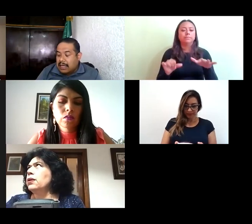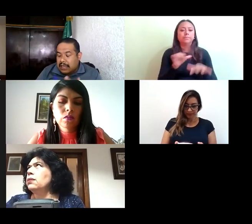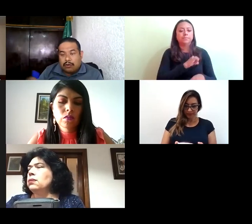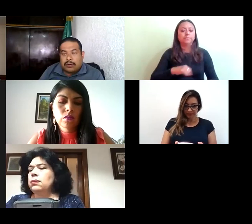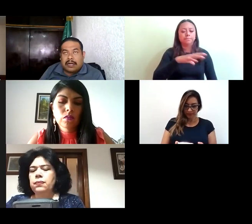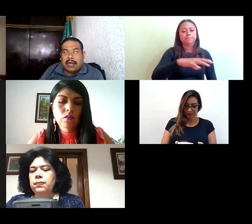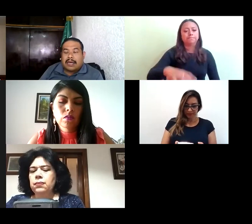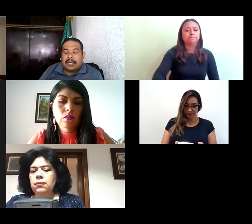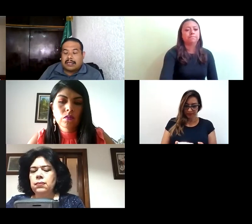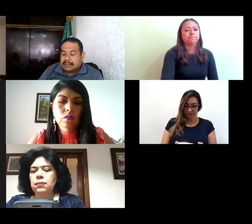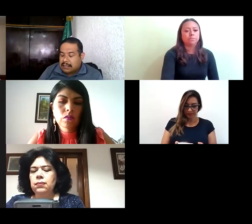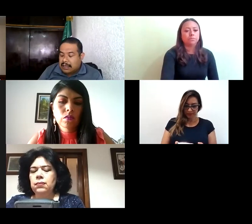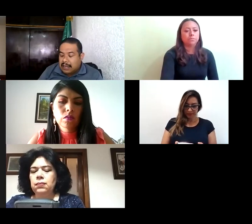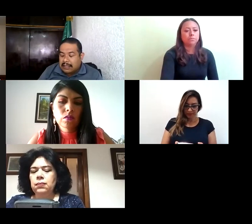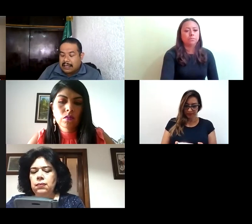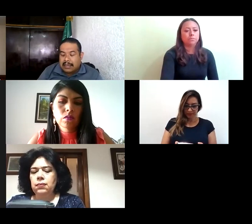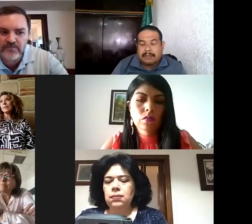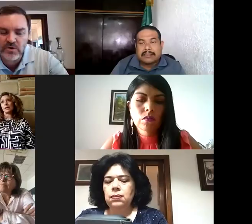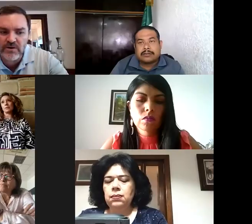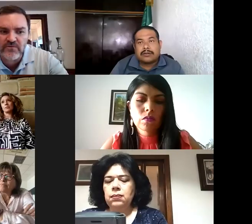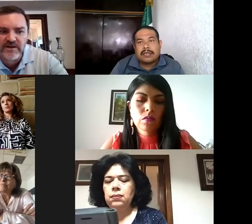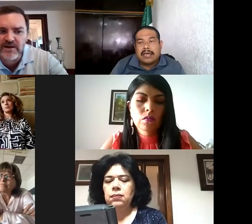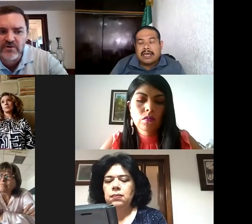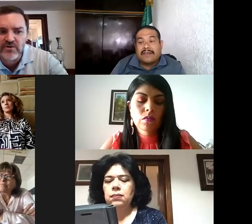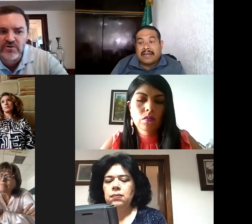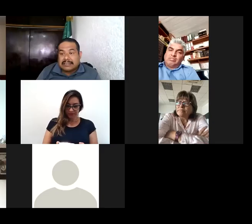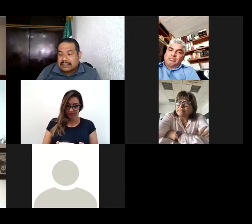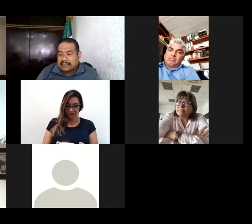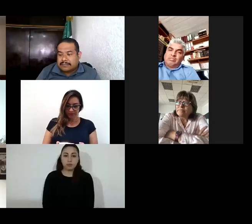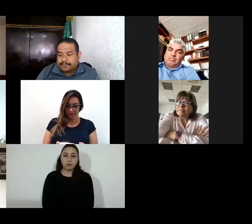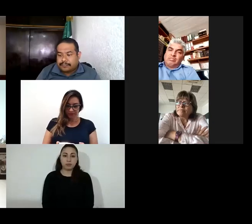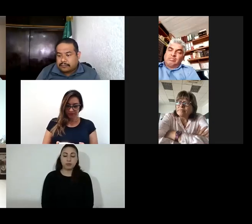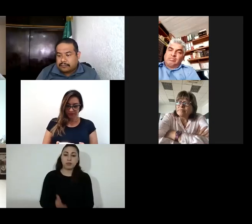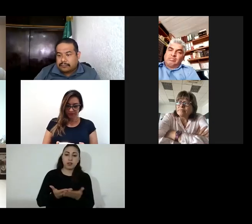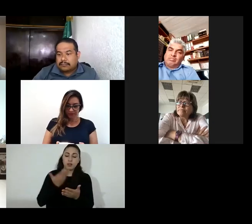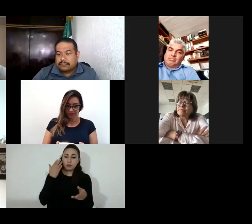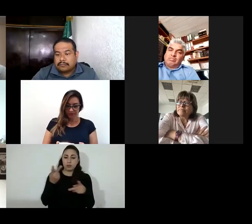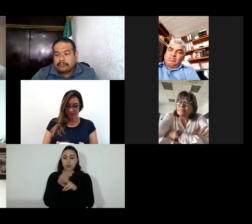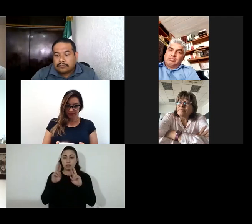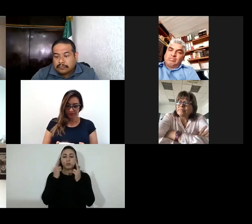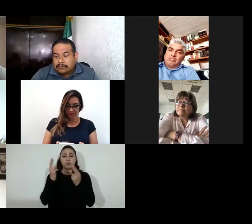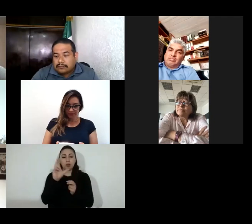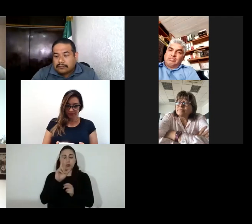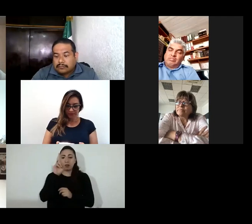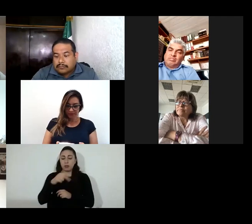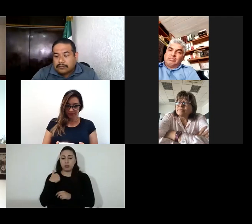consejería y con el área de administración. ¿Cuándo fue la reunión? Yo no Gracias. recuerdo haber sido convocado, presidente.